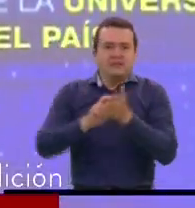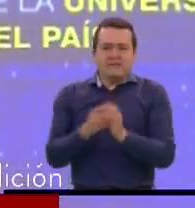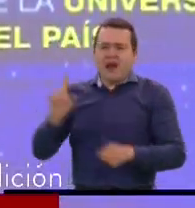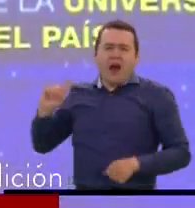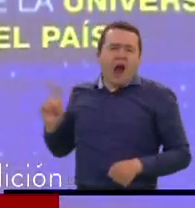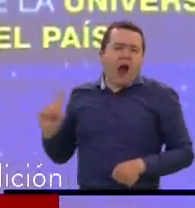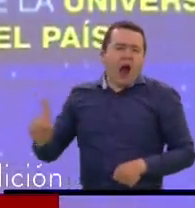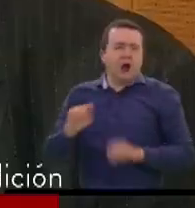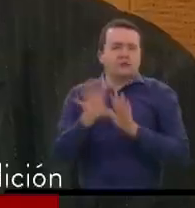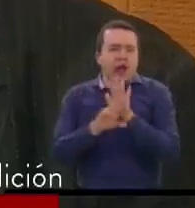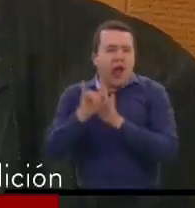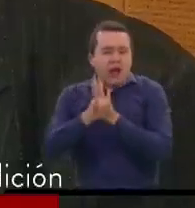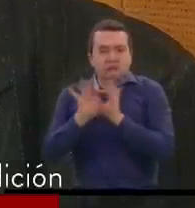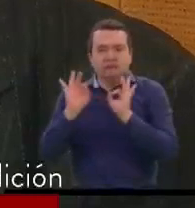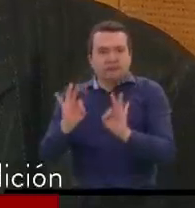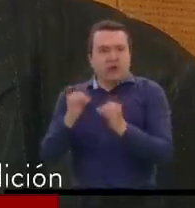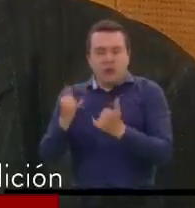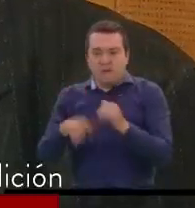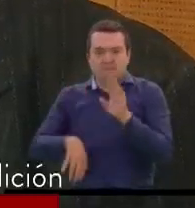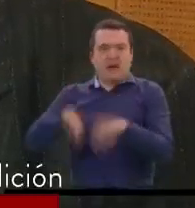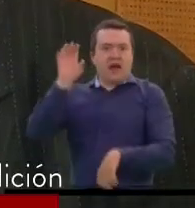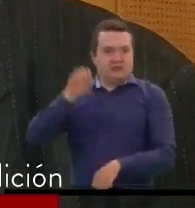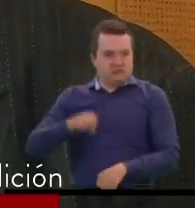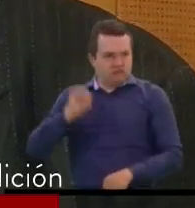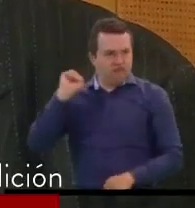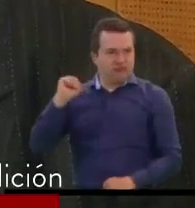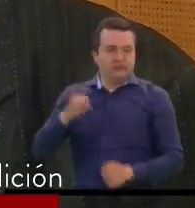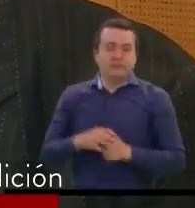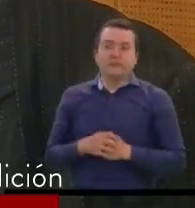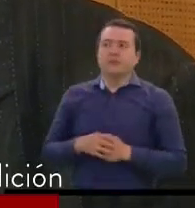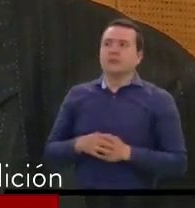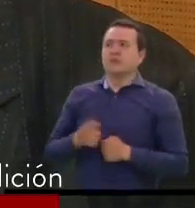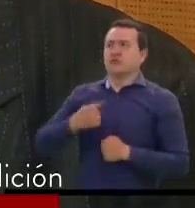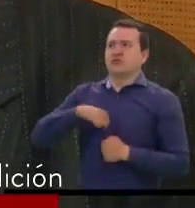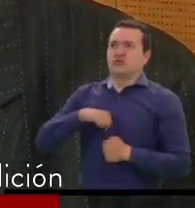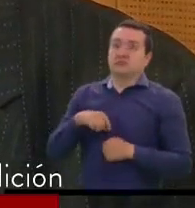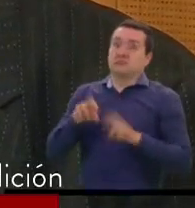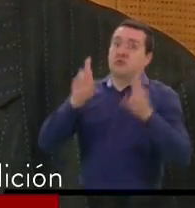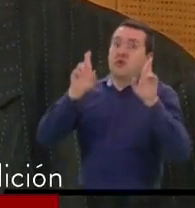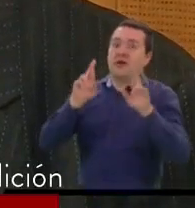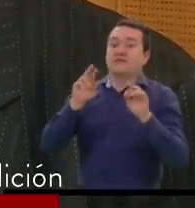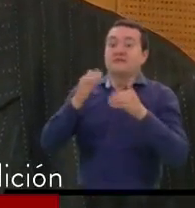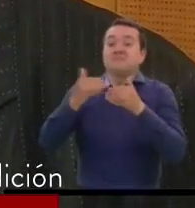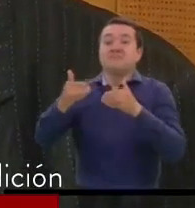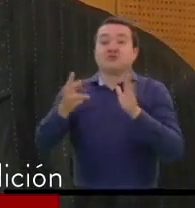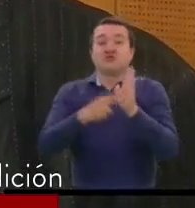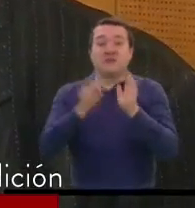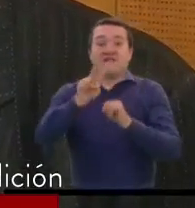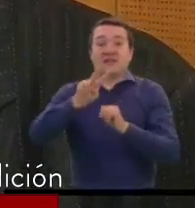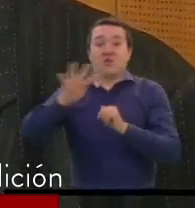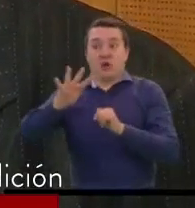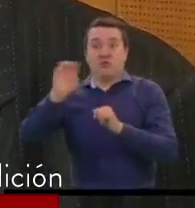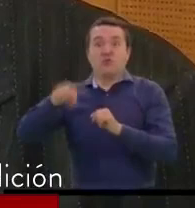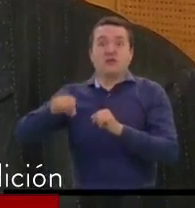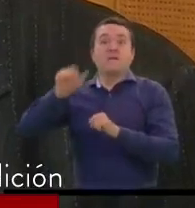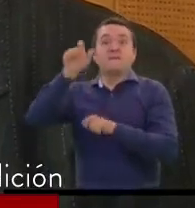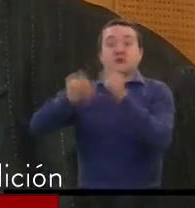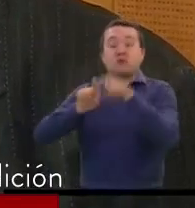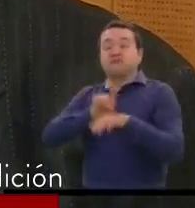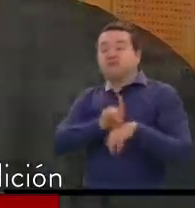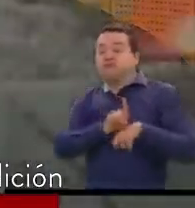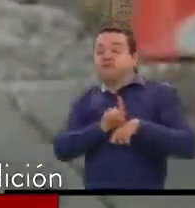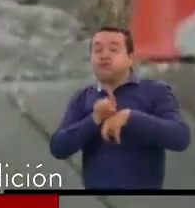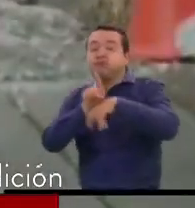de la universidad. Pues vamos a esperar al año 2024 cuando mandan la primera astronauta a la Luna, que va